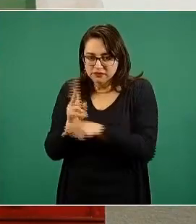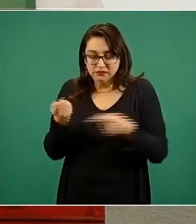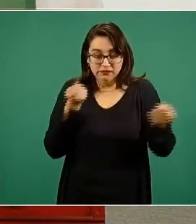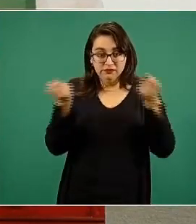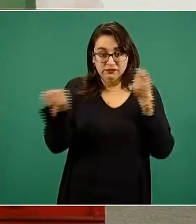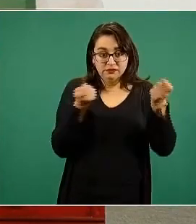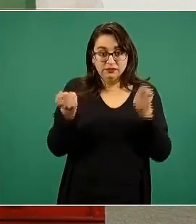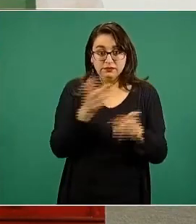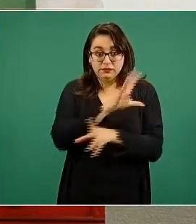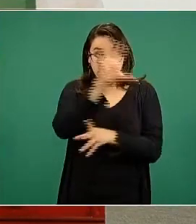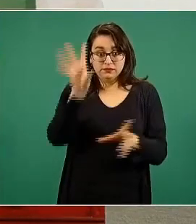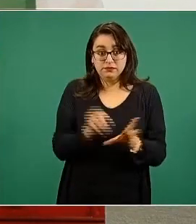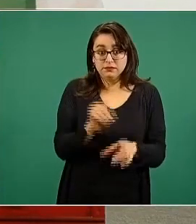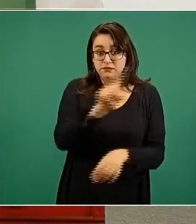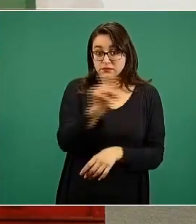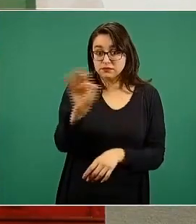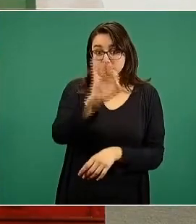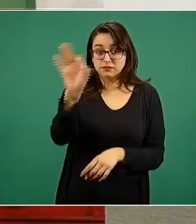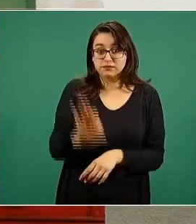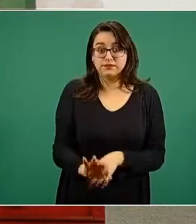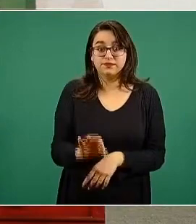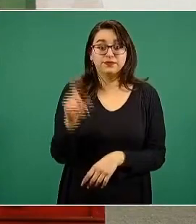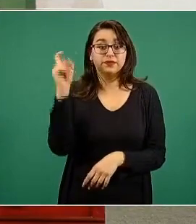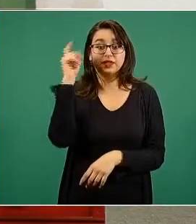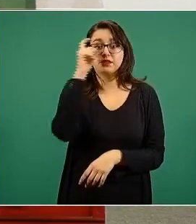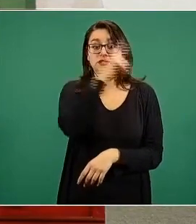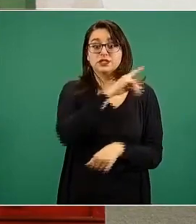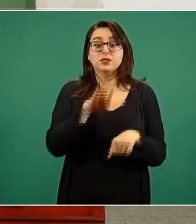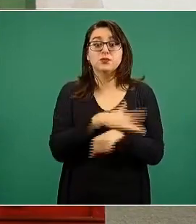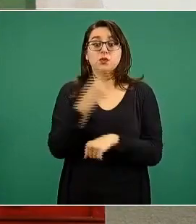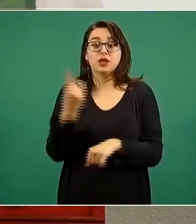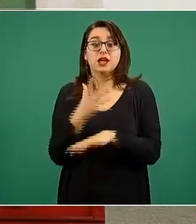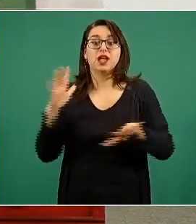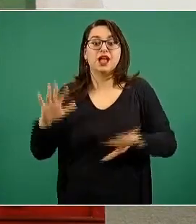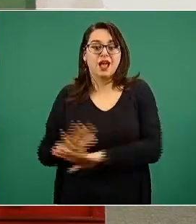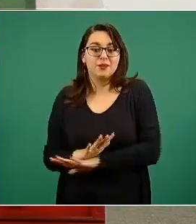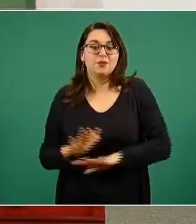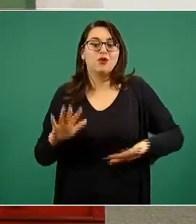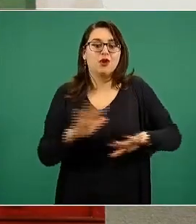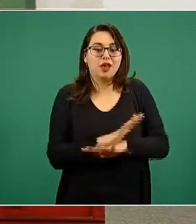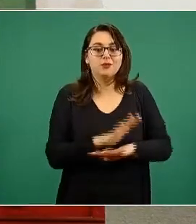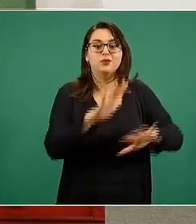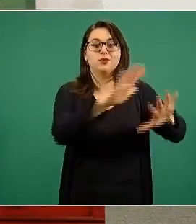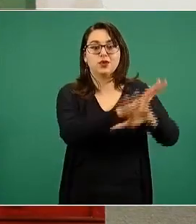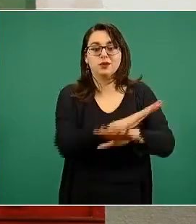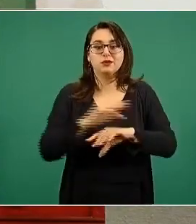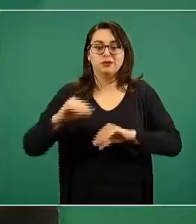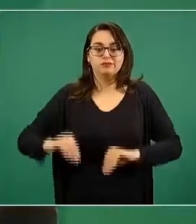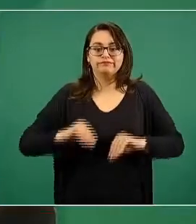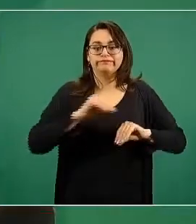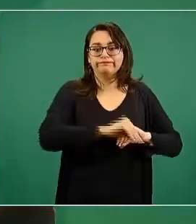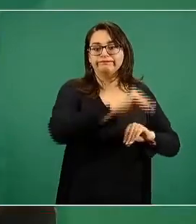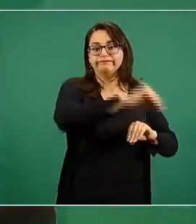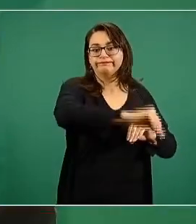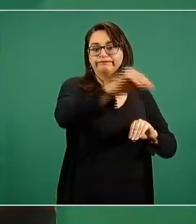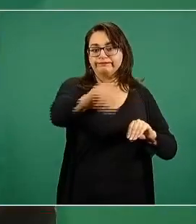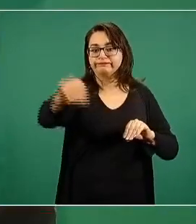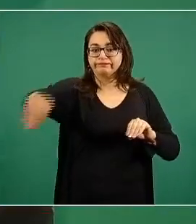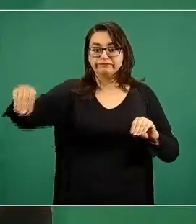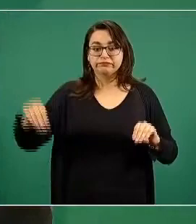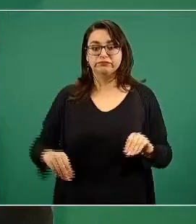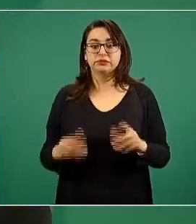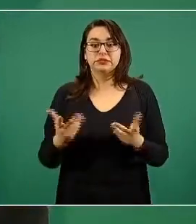control de estos eventos, dado que lo que hacen es tener una estrategia de rotación para que no